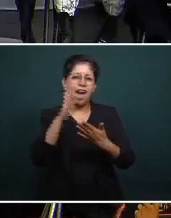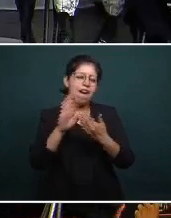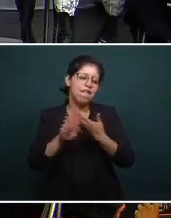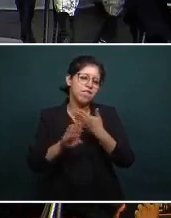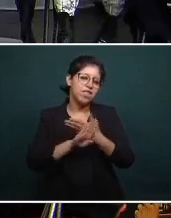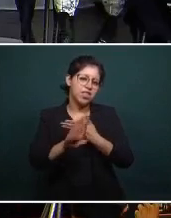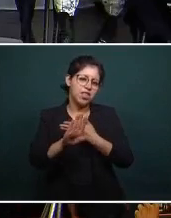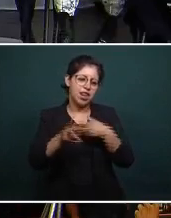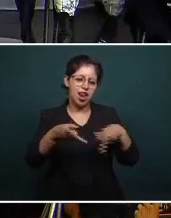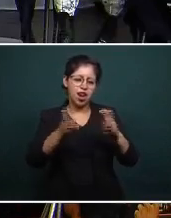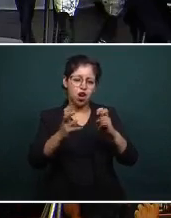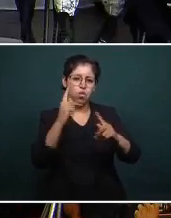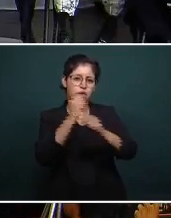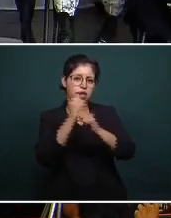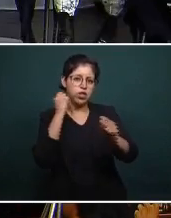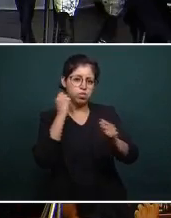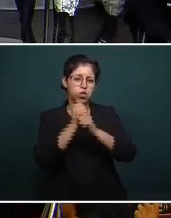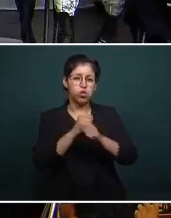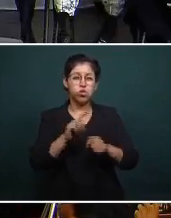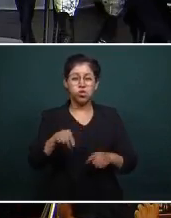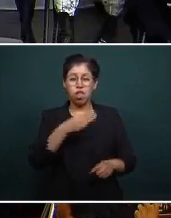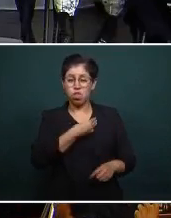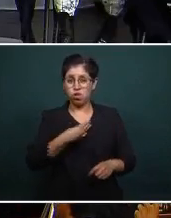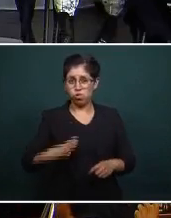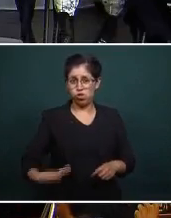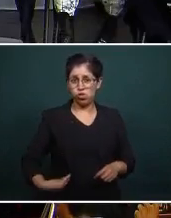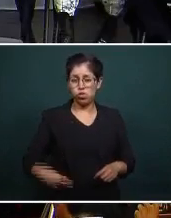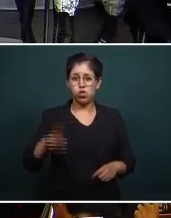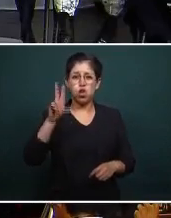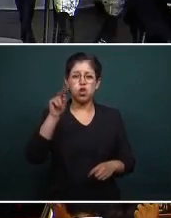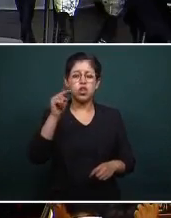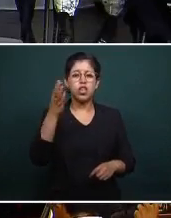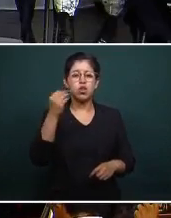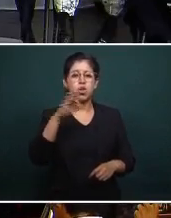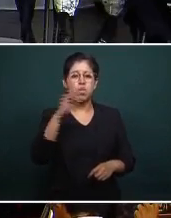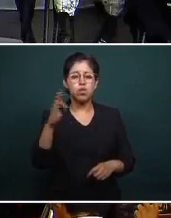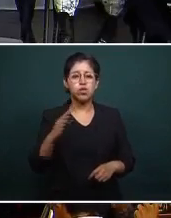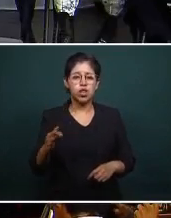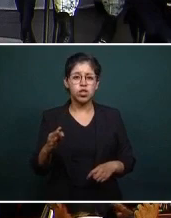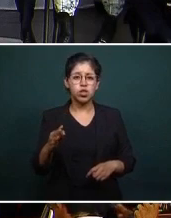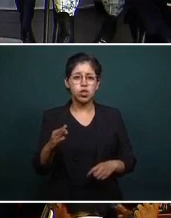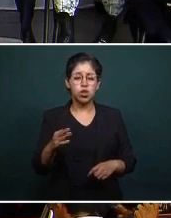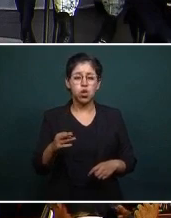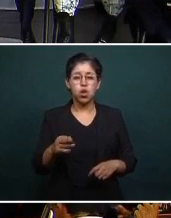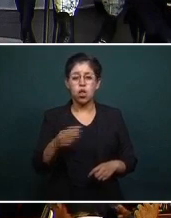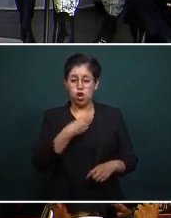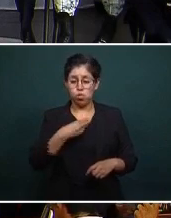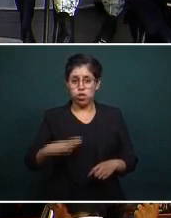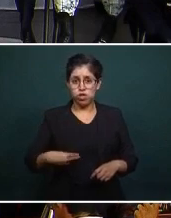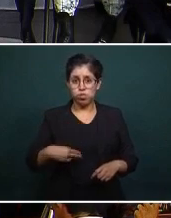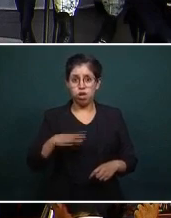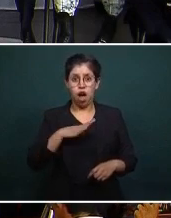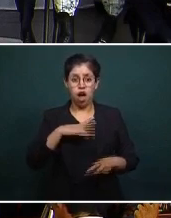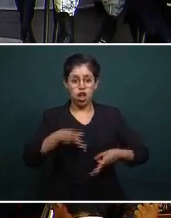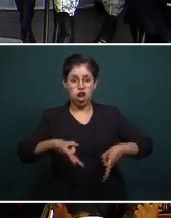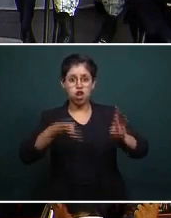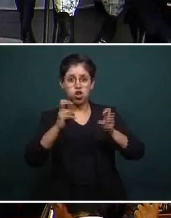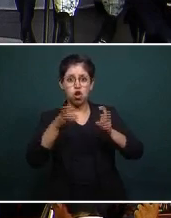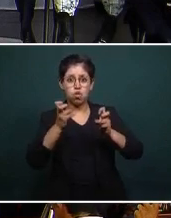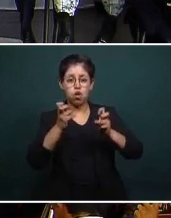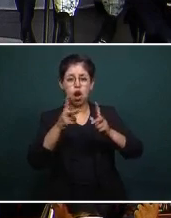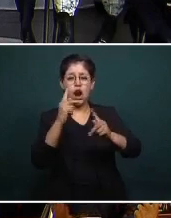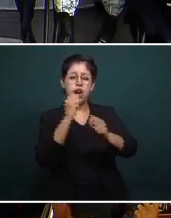Tenemos 17 municipios que concentran el 89% del robo en el transporte público. Y aquí se ha hecho un esfuerzo muy